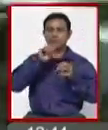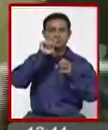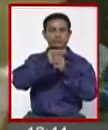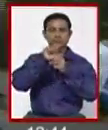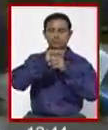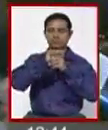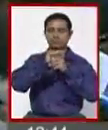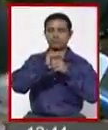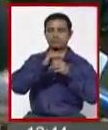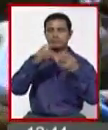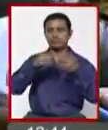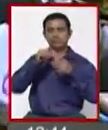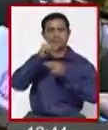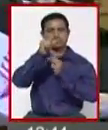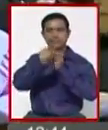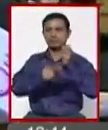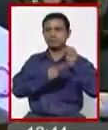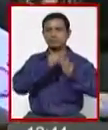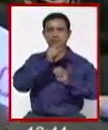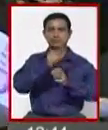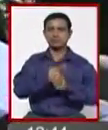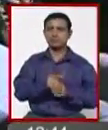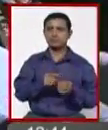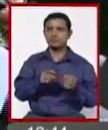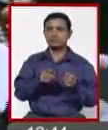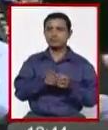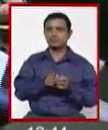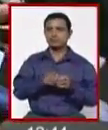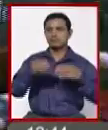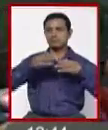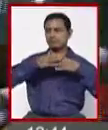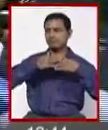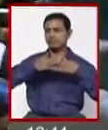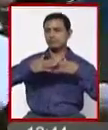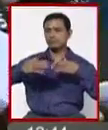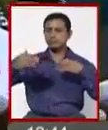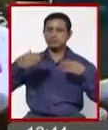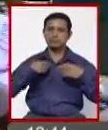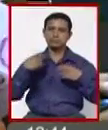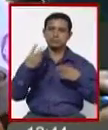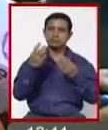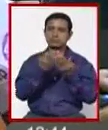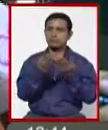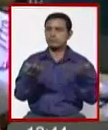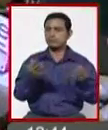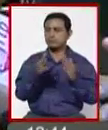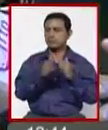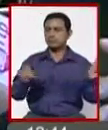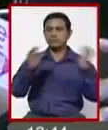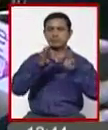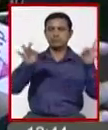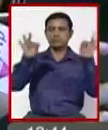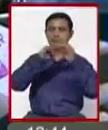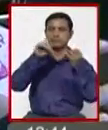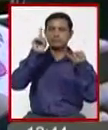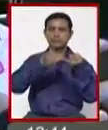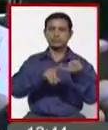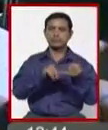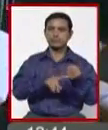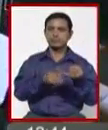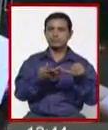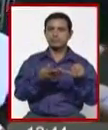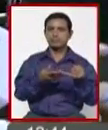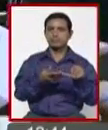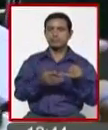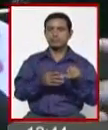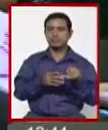es trabajar sobre una gestión que va a tener dos componentes importantes, que el primero de